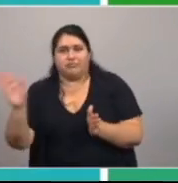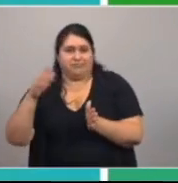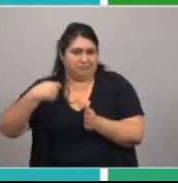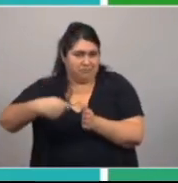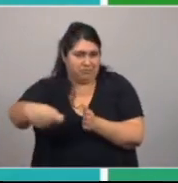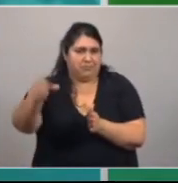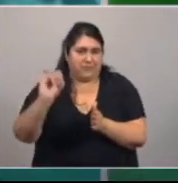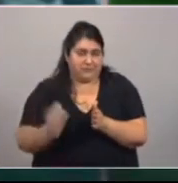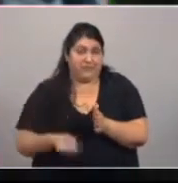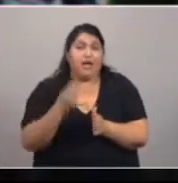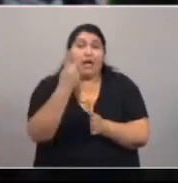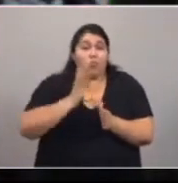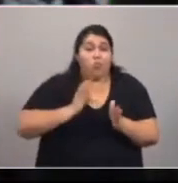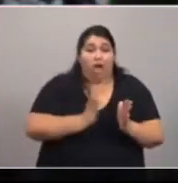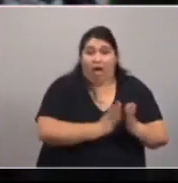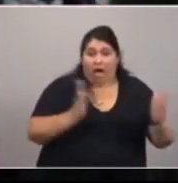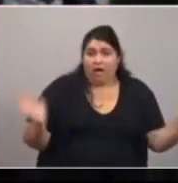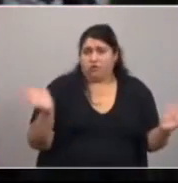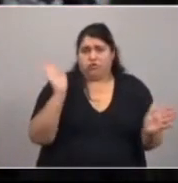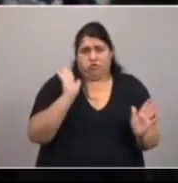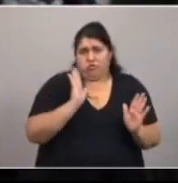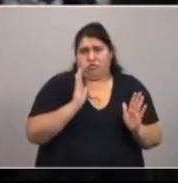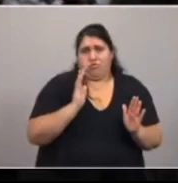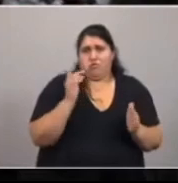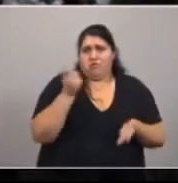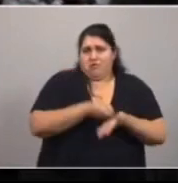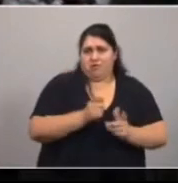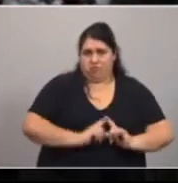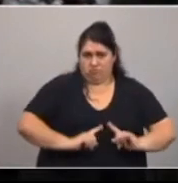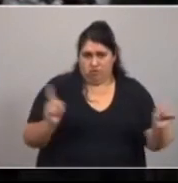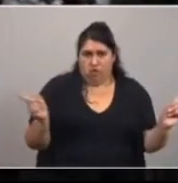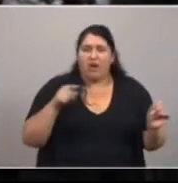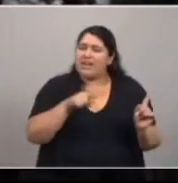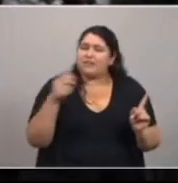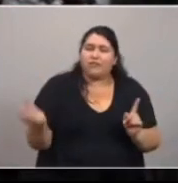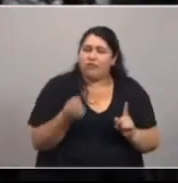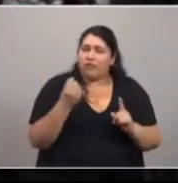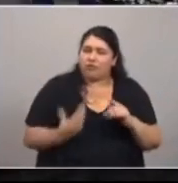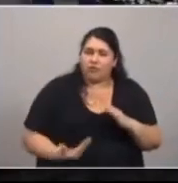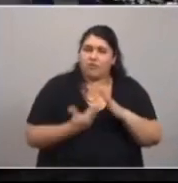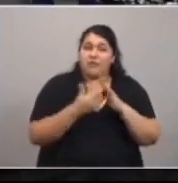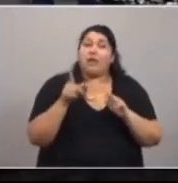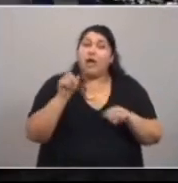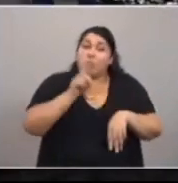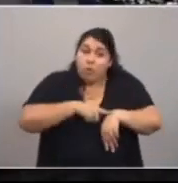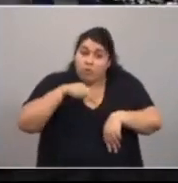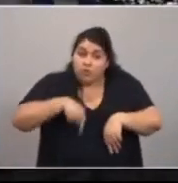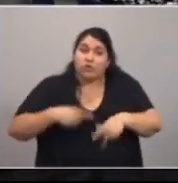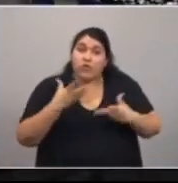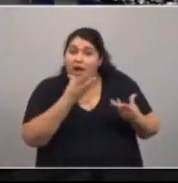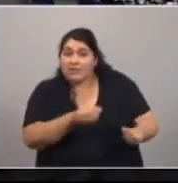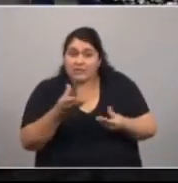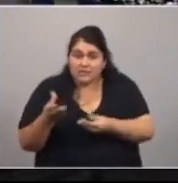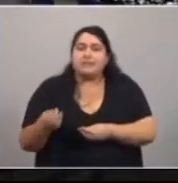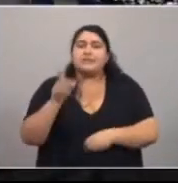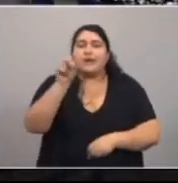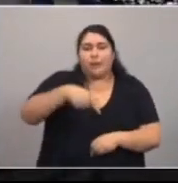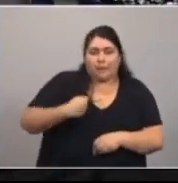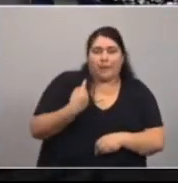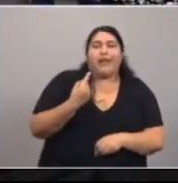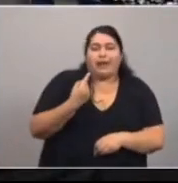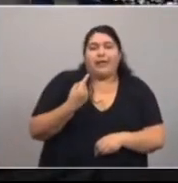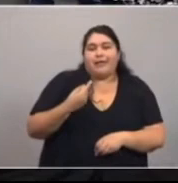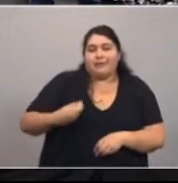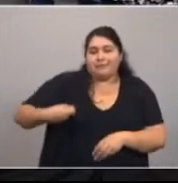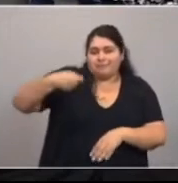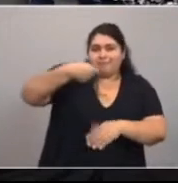es fundamental cuando uno genera una línea de asistencia de este tipo, porque la carga financiera del crédito solo aparece